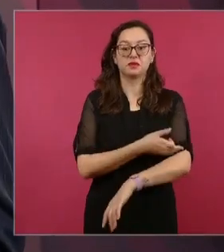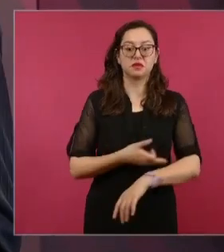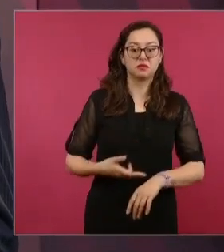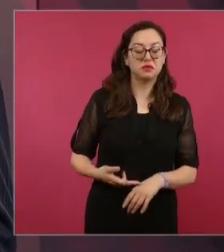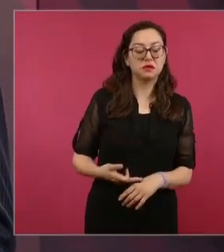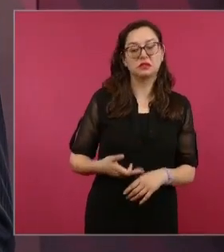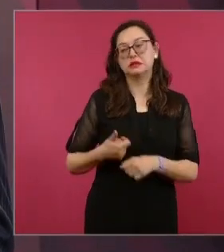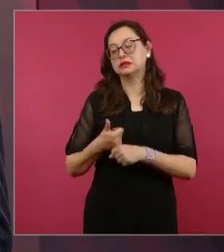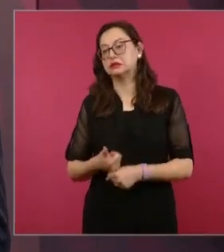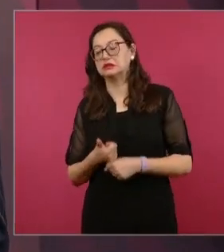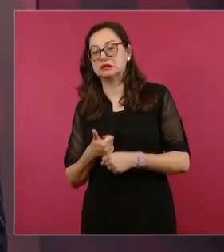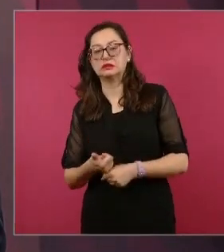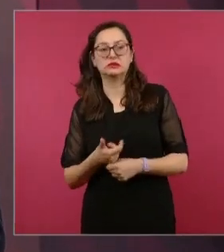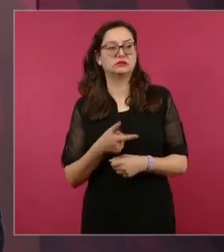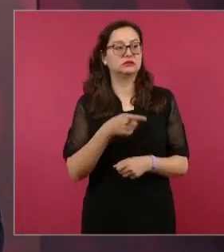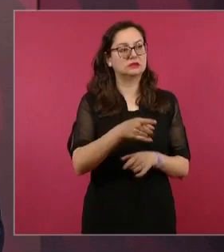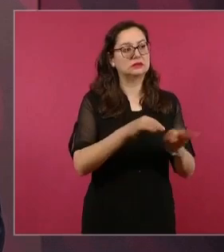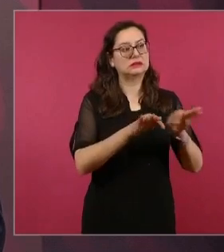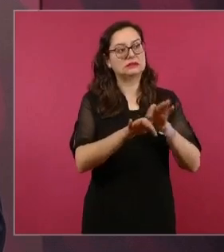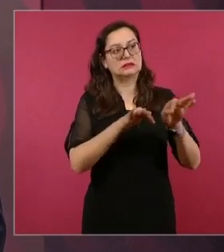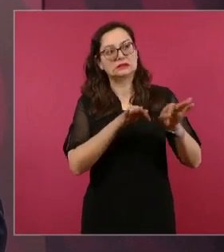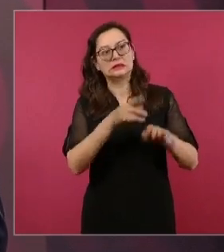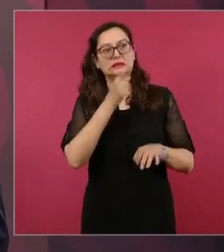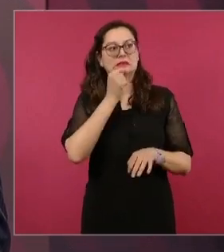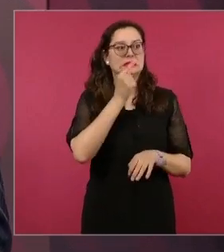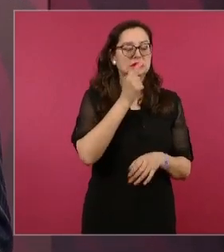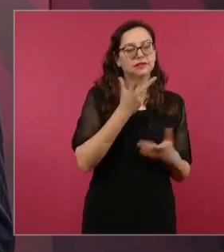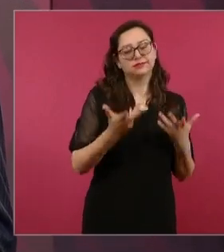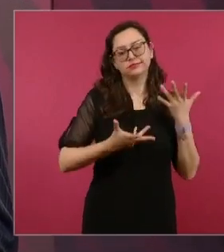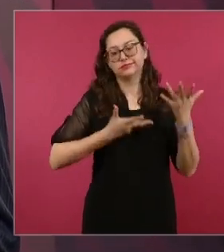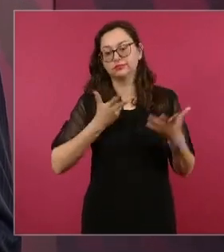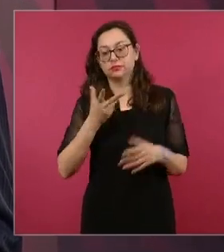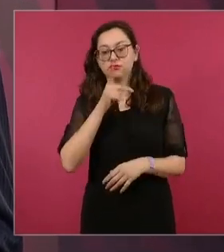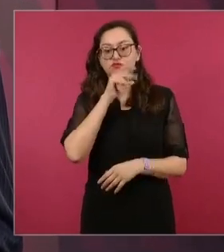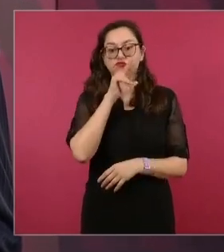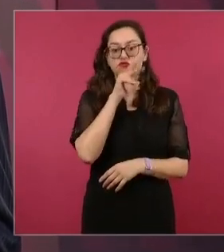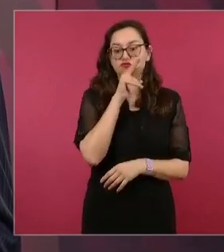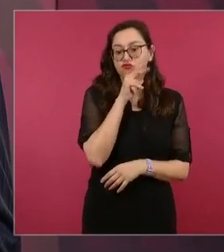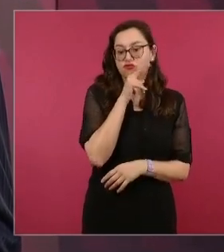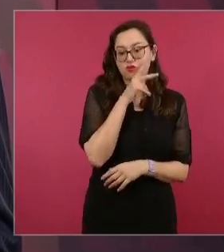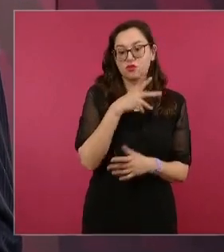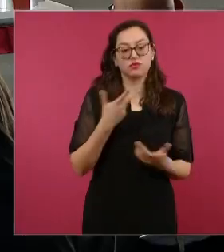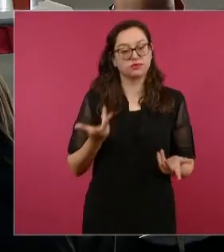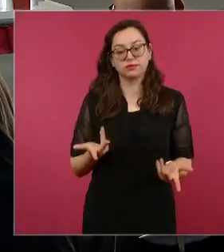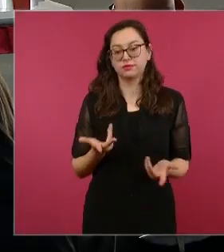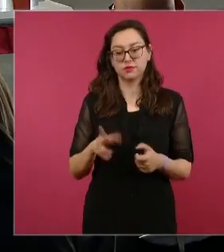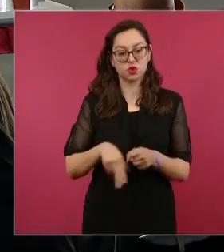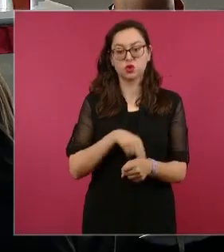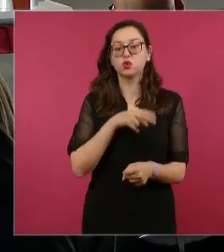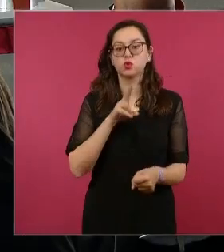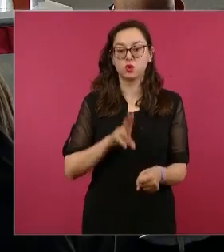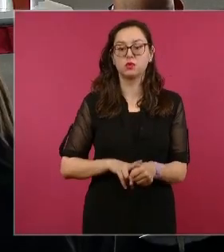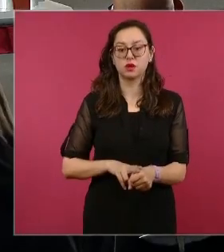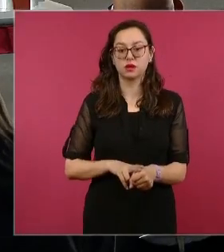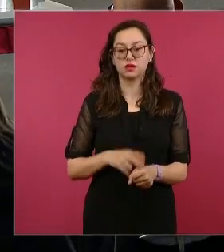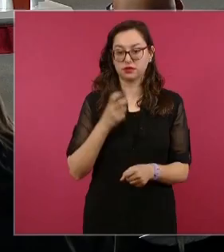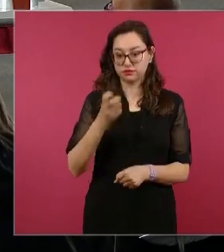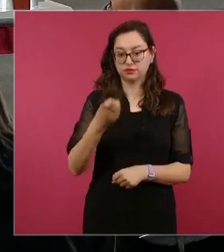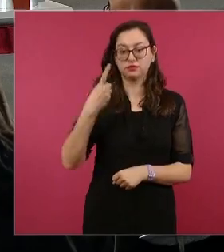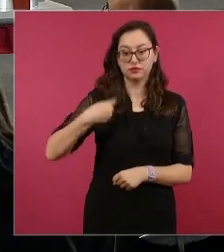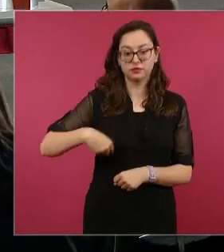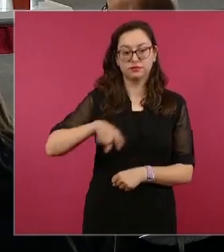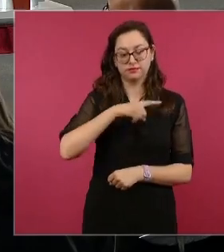preocupación por el trabajo que realizan. Entonces, ya nosotros lo